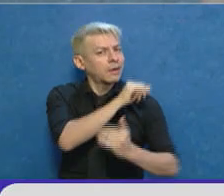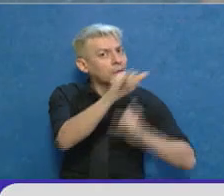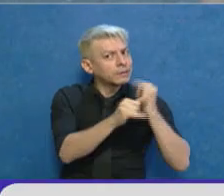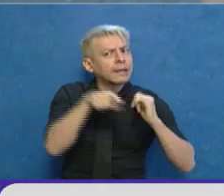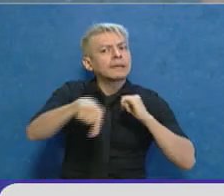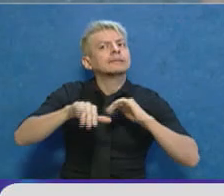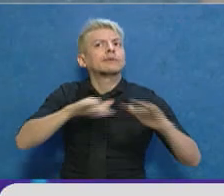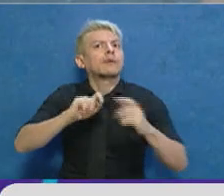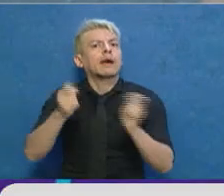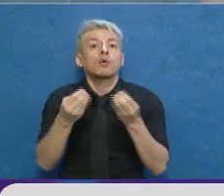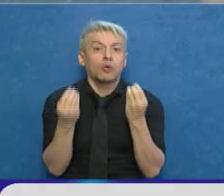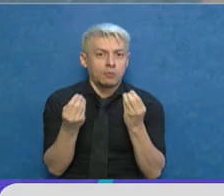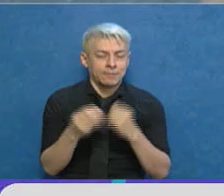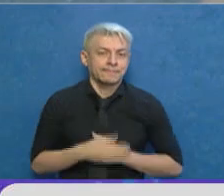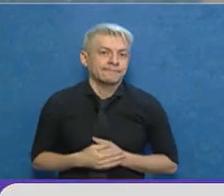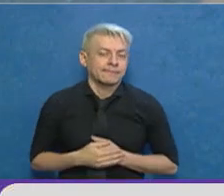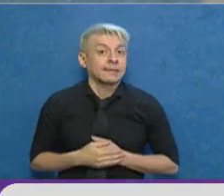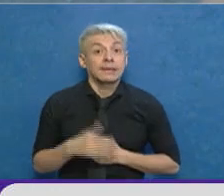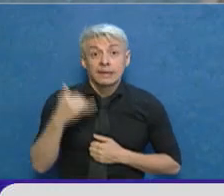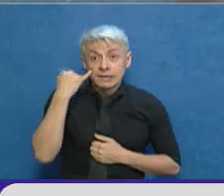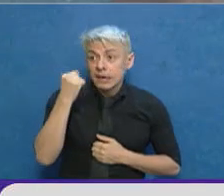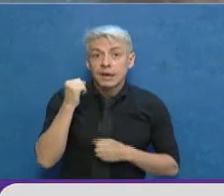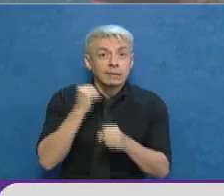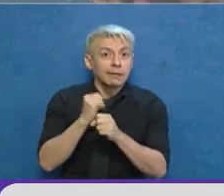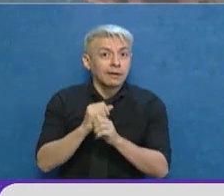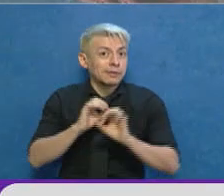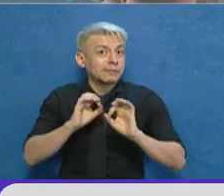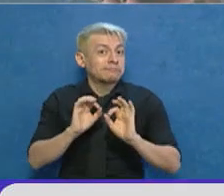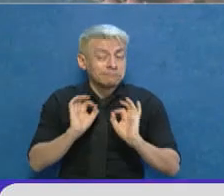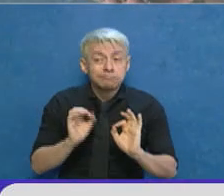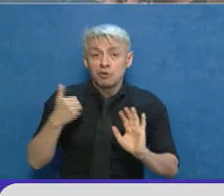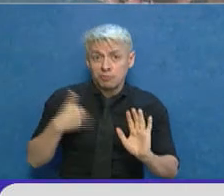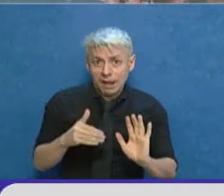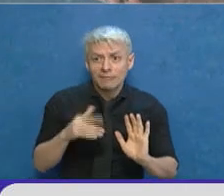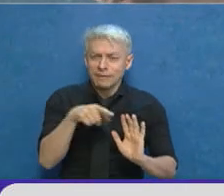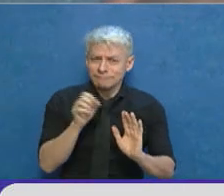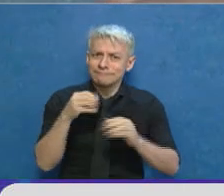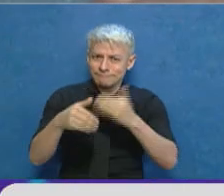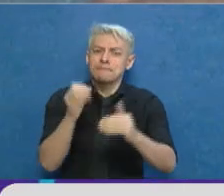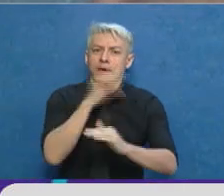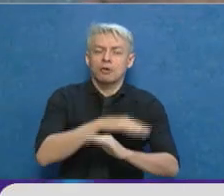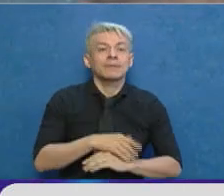viviendo hasta hoy, a pesar de que el trabajo está relativamente normal. Goulet, ¿cómo le va? Buenas tardes.